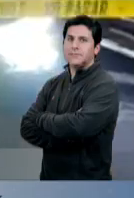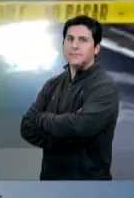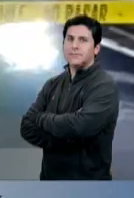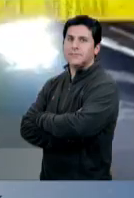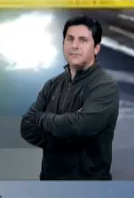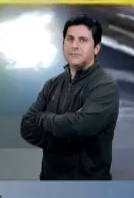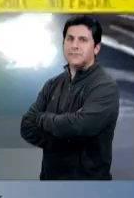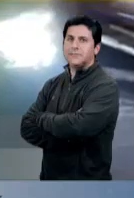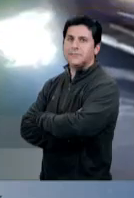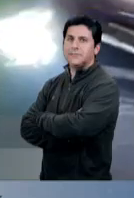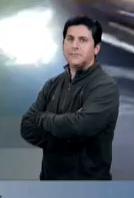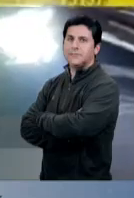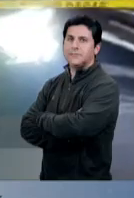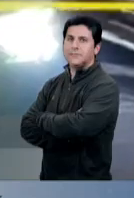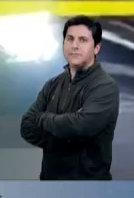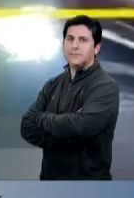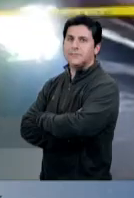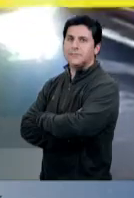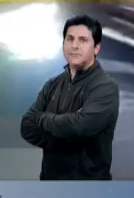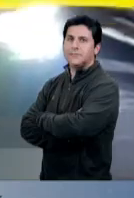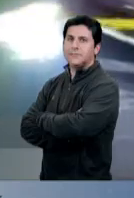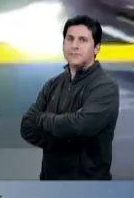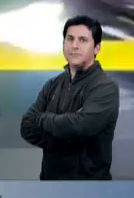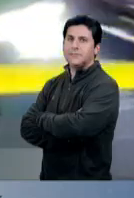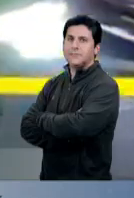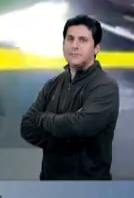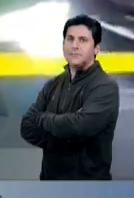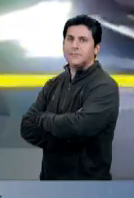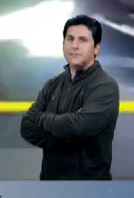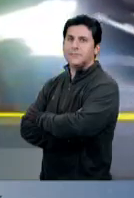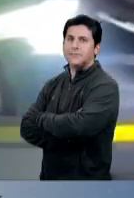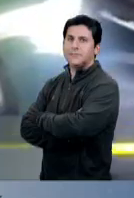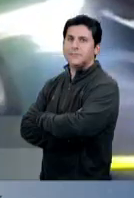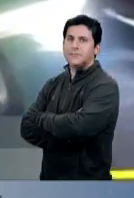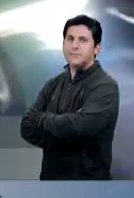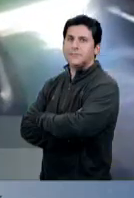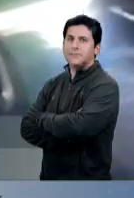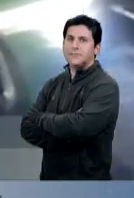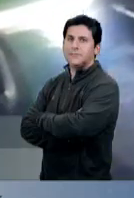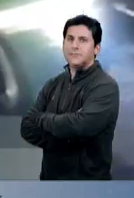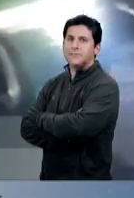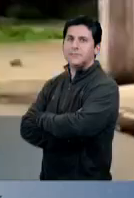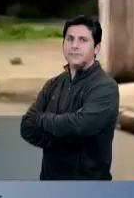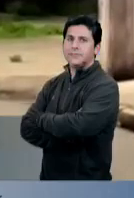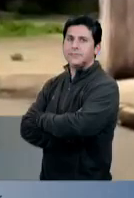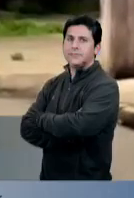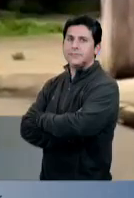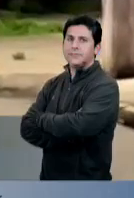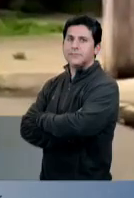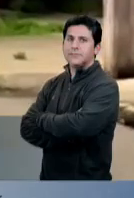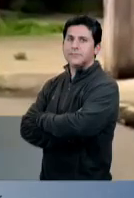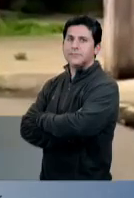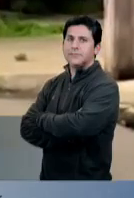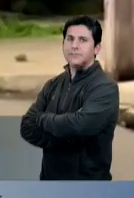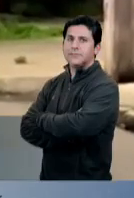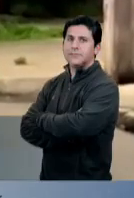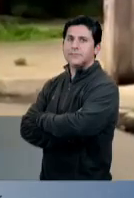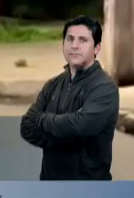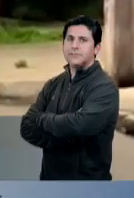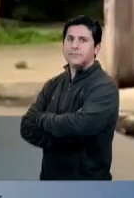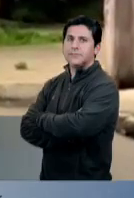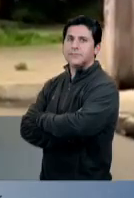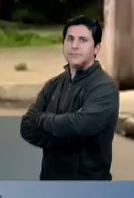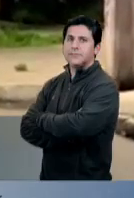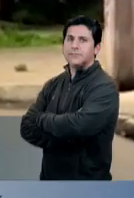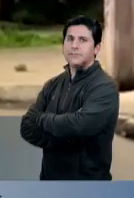5 desconocidos que se desplazaban en un taxi. Se enfrentó con estas personas, hay una persona detenida, hay también recuperación un vehículo. Estamos, de hecho, con el